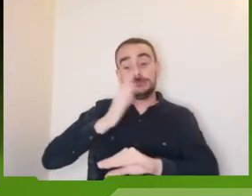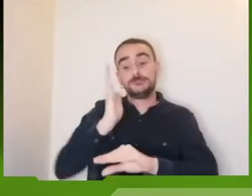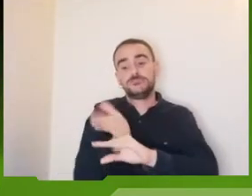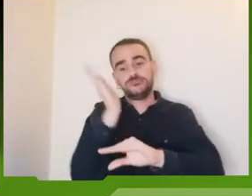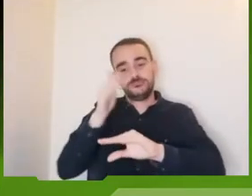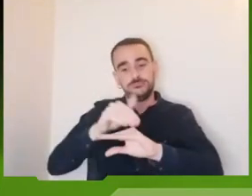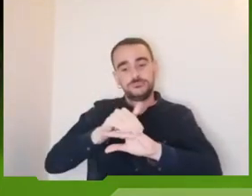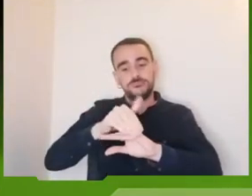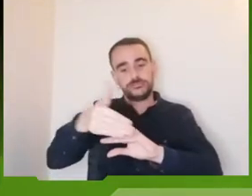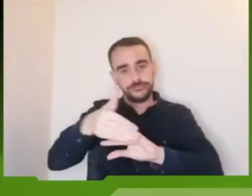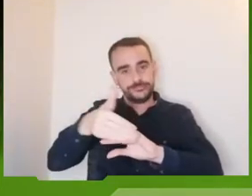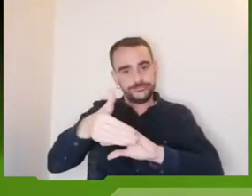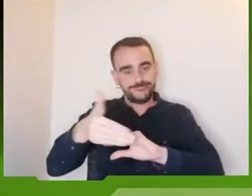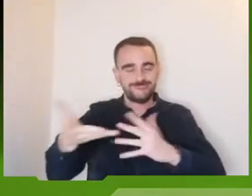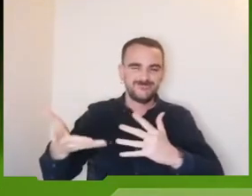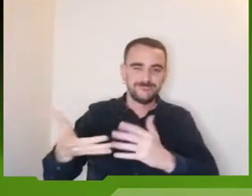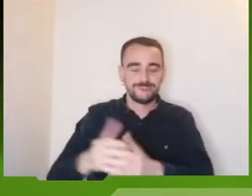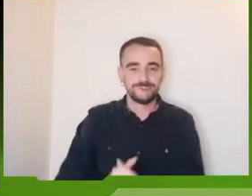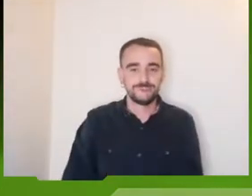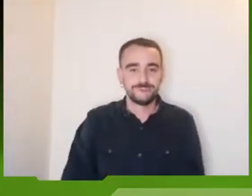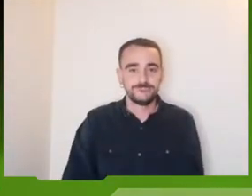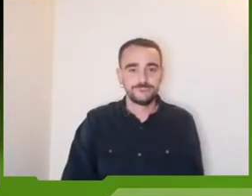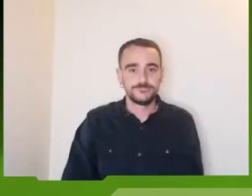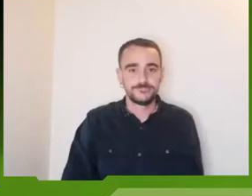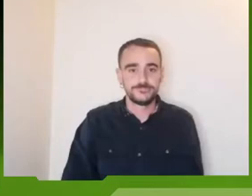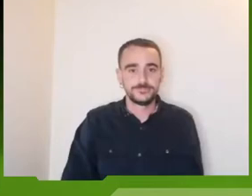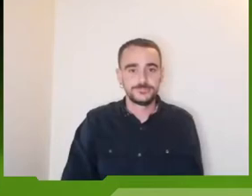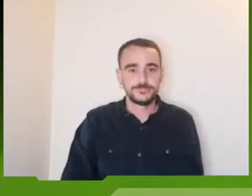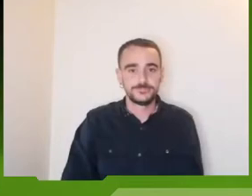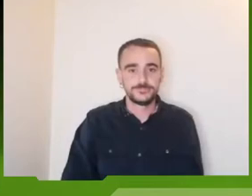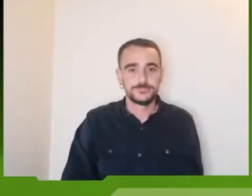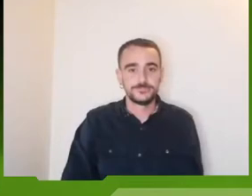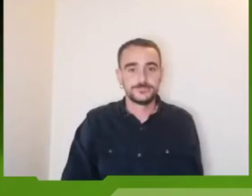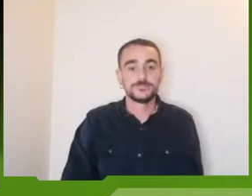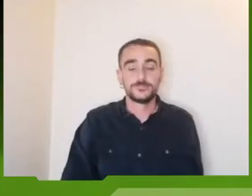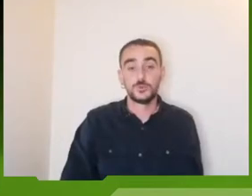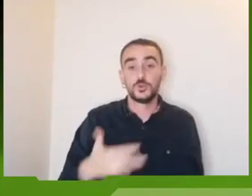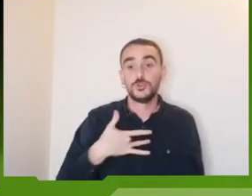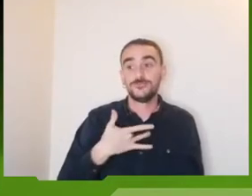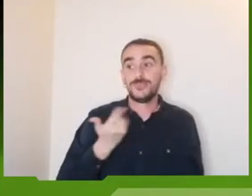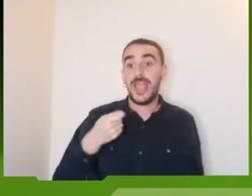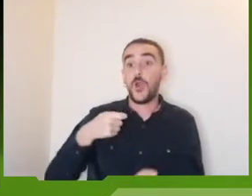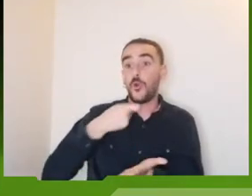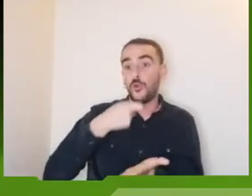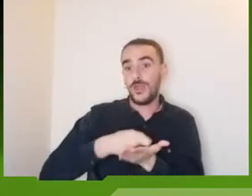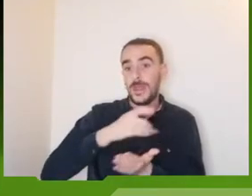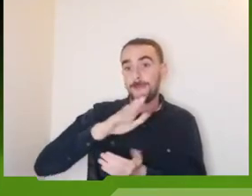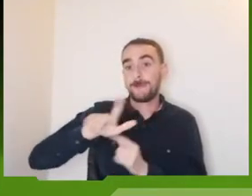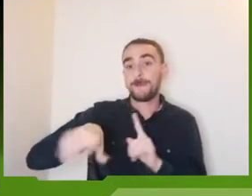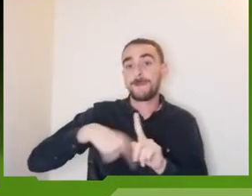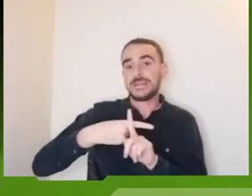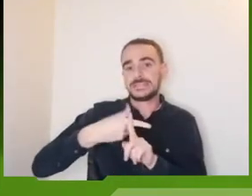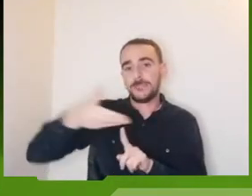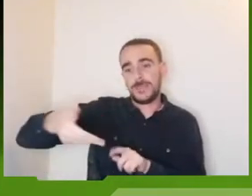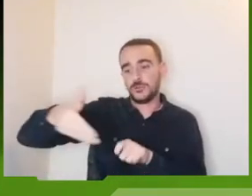A ver, me voy a ayudar con la cuchara para no romper ninguna parte más. Muy